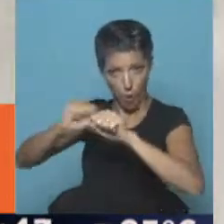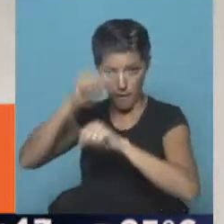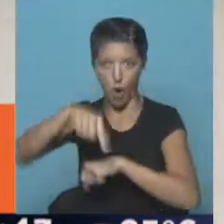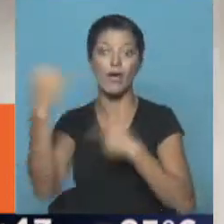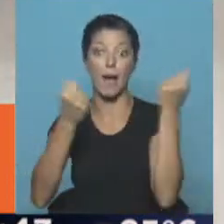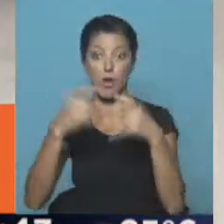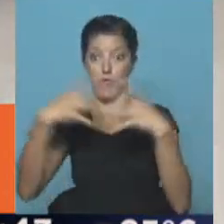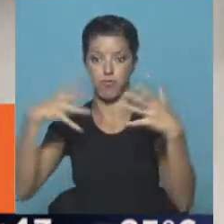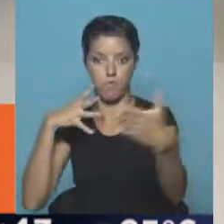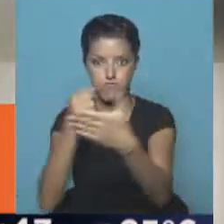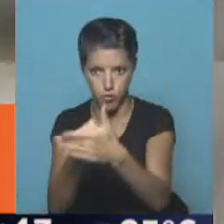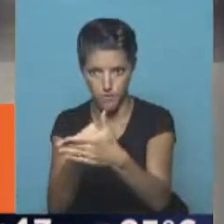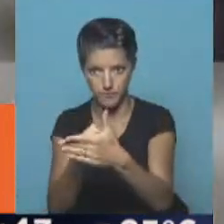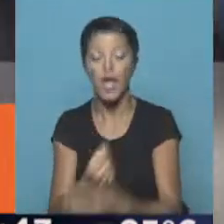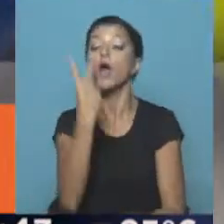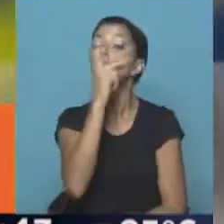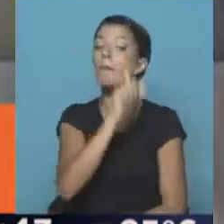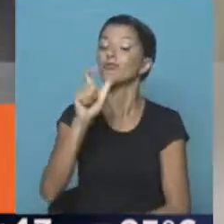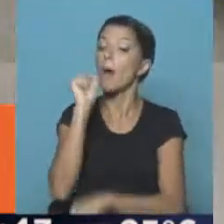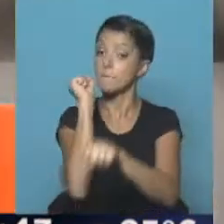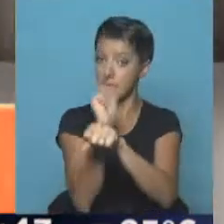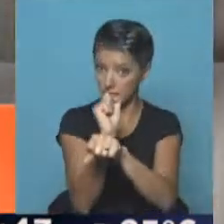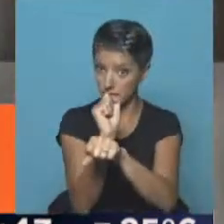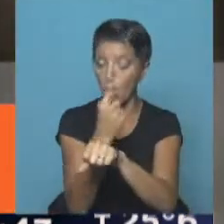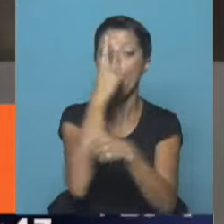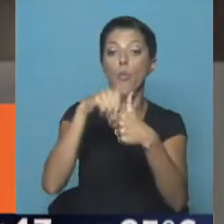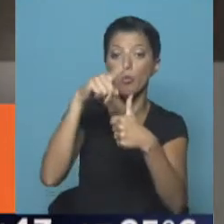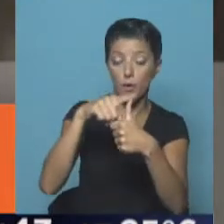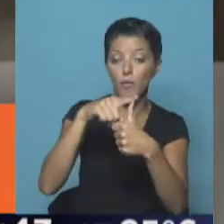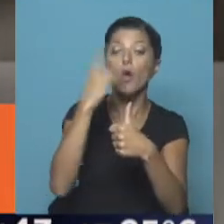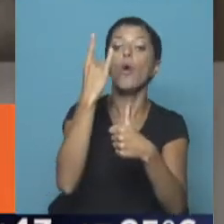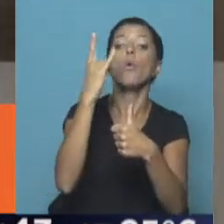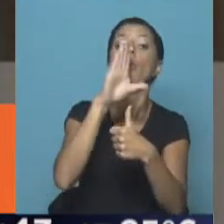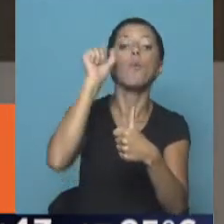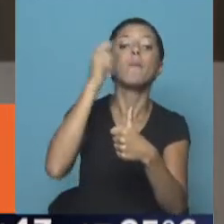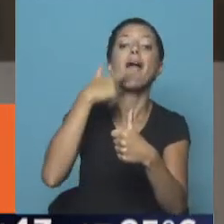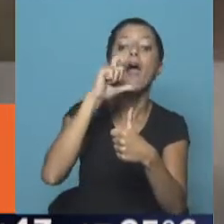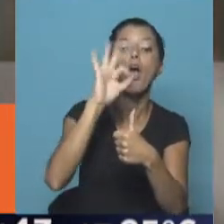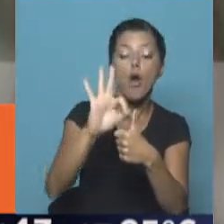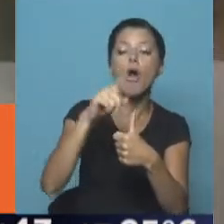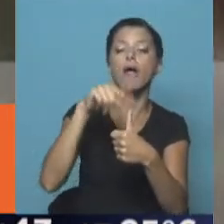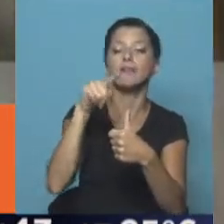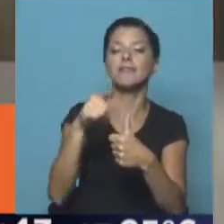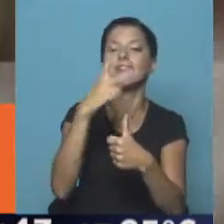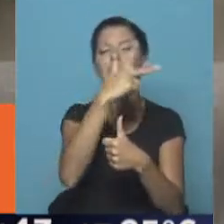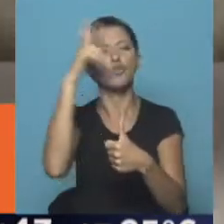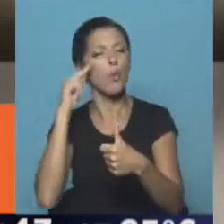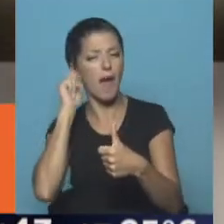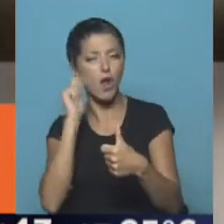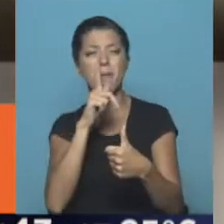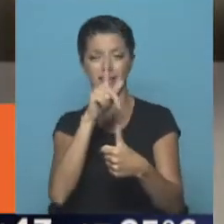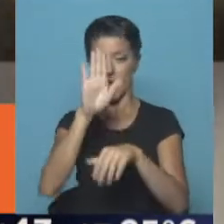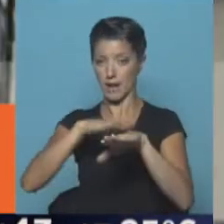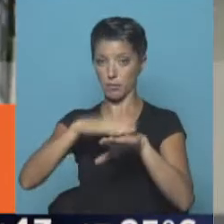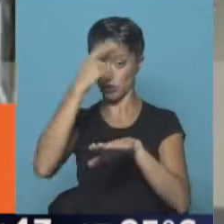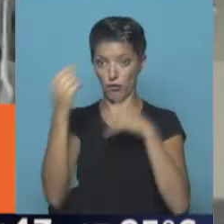La cuestión es que tienen 2 detenidos... Uno de ellos, de origen uzbeco, de 39 años, que supuestamente sería precisamente quien conducía ese